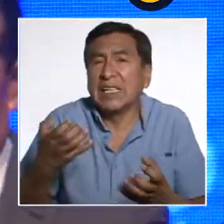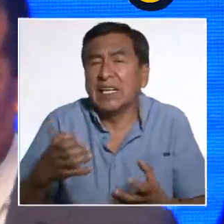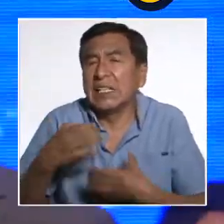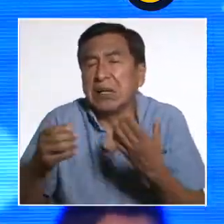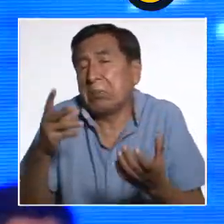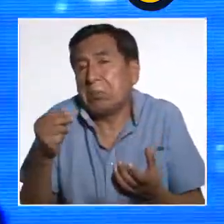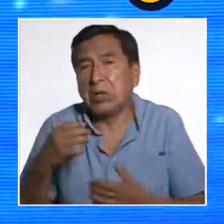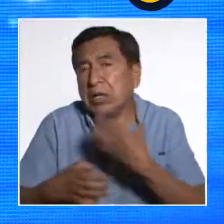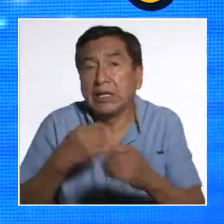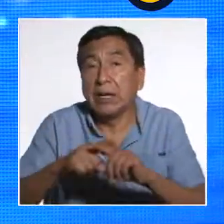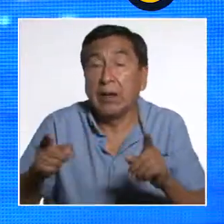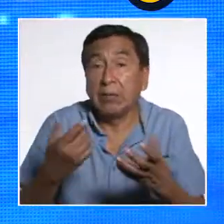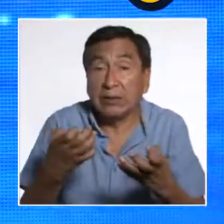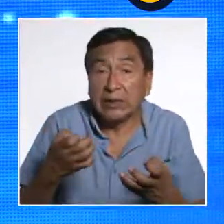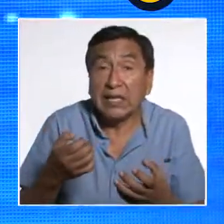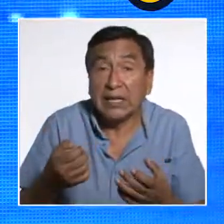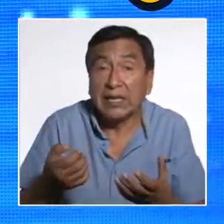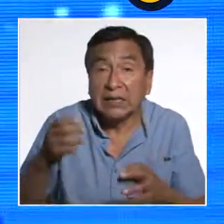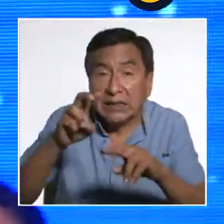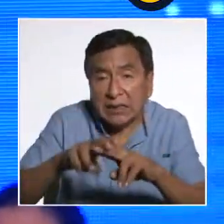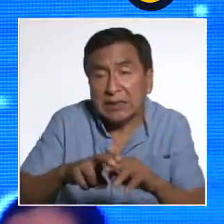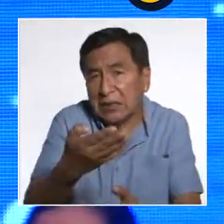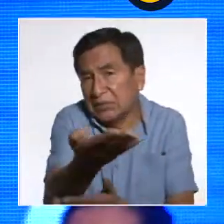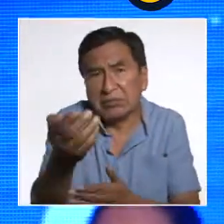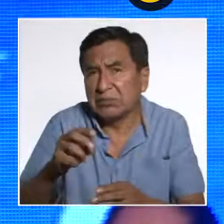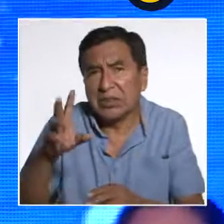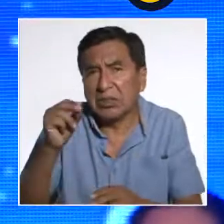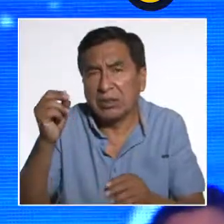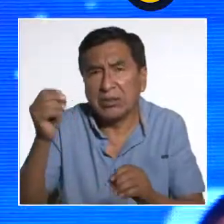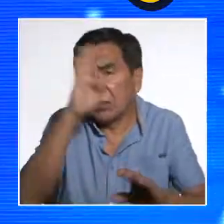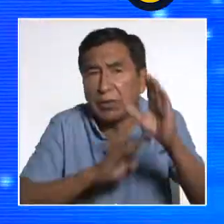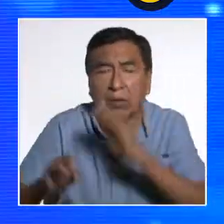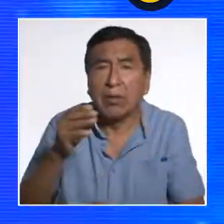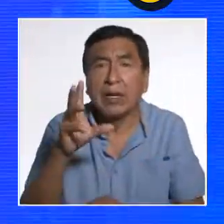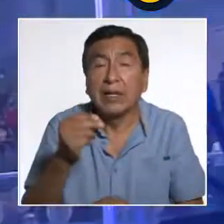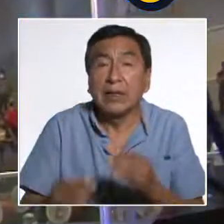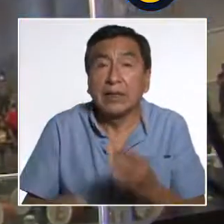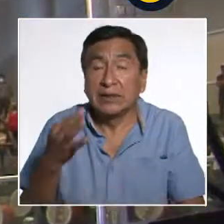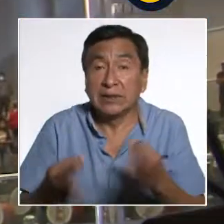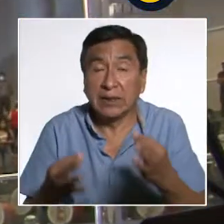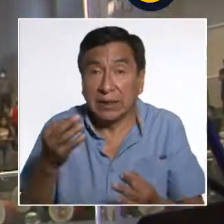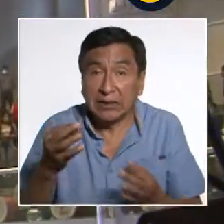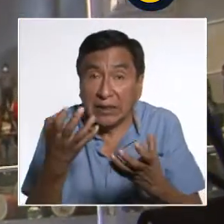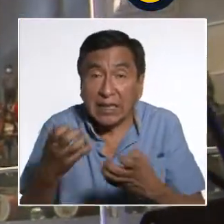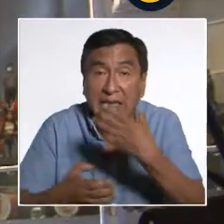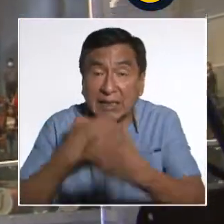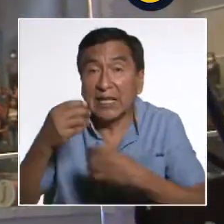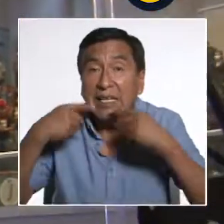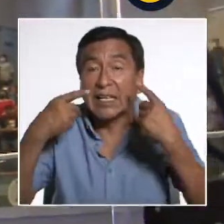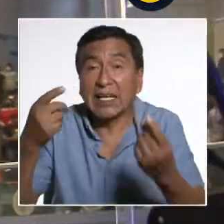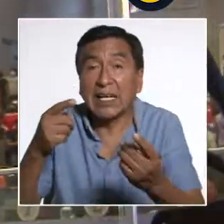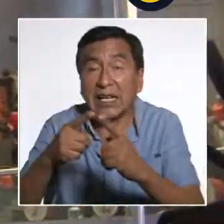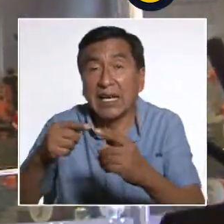no grite. Si usted quiere sentarse, siéntese. No se le contará como pecado, sino que entendemos que el Padre de la